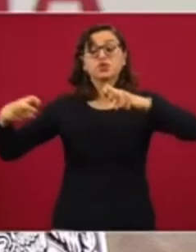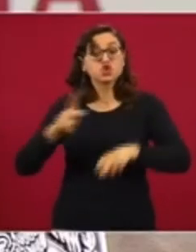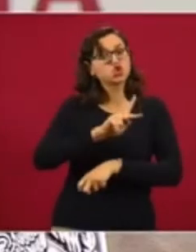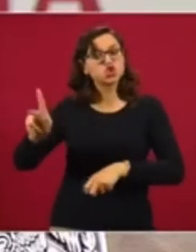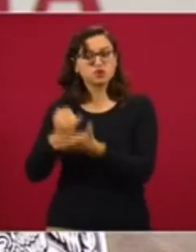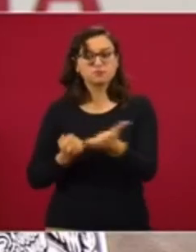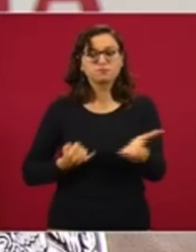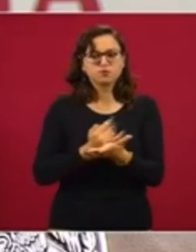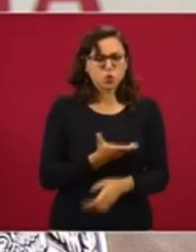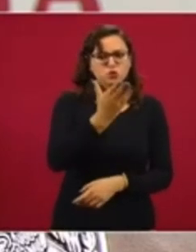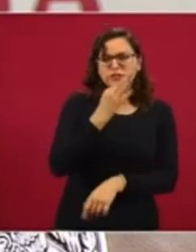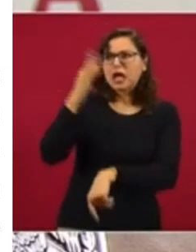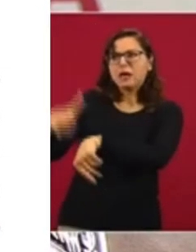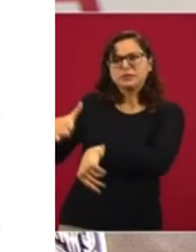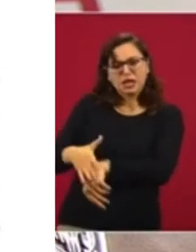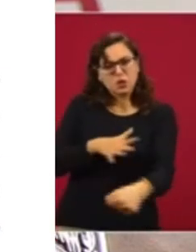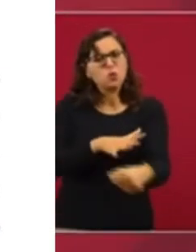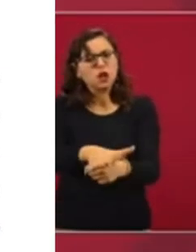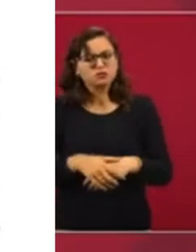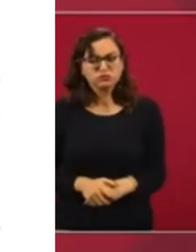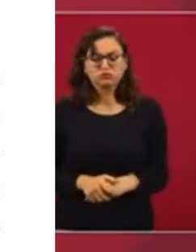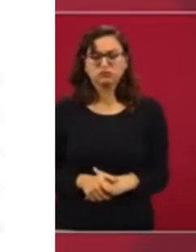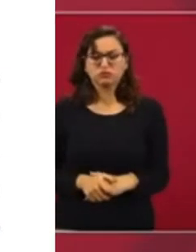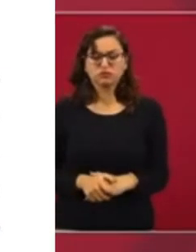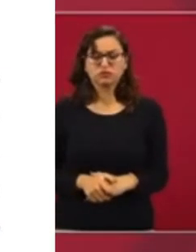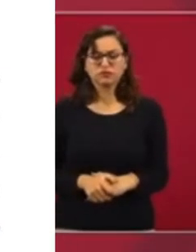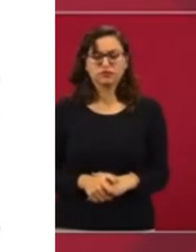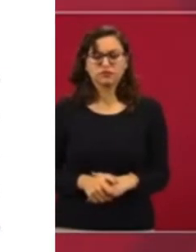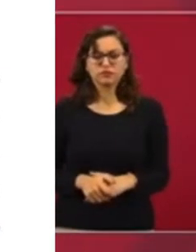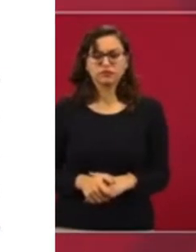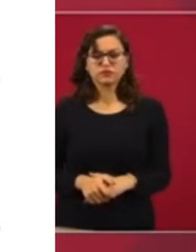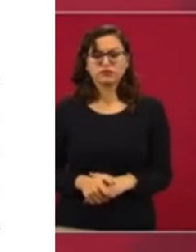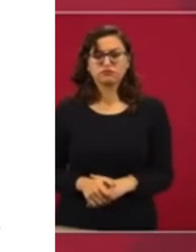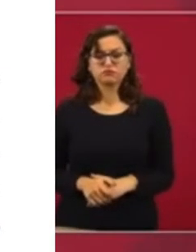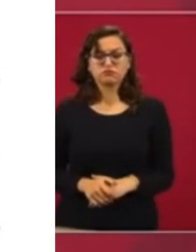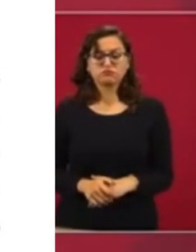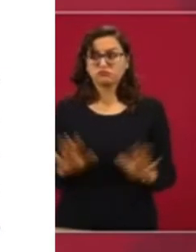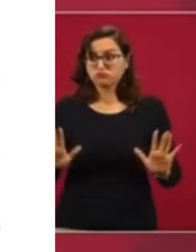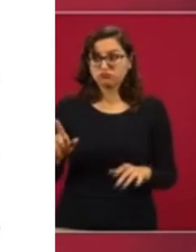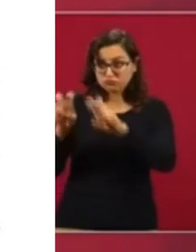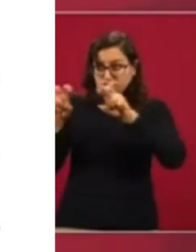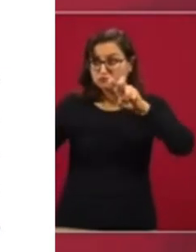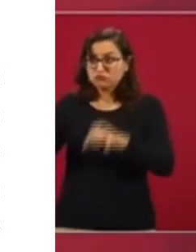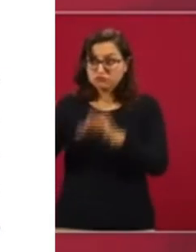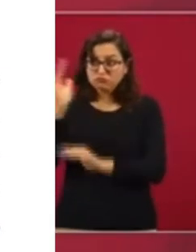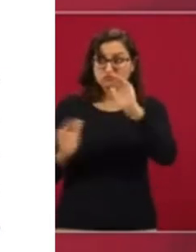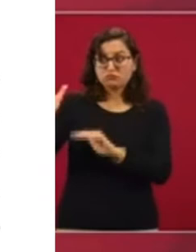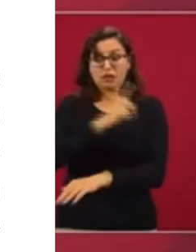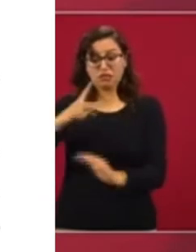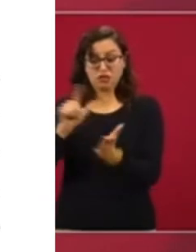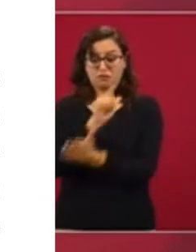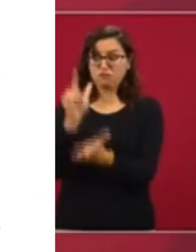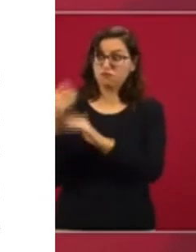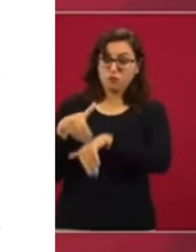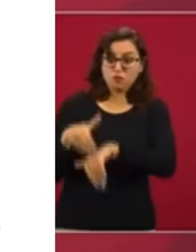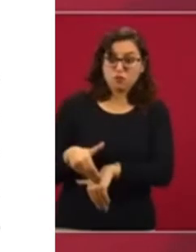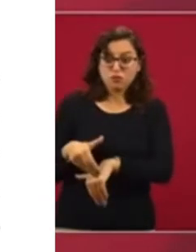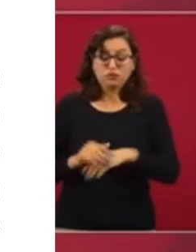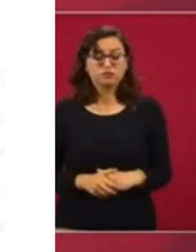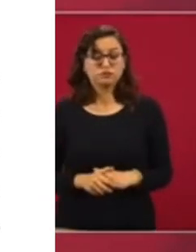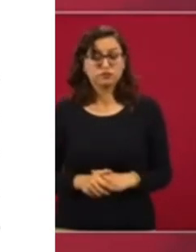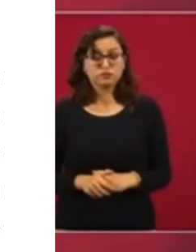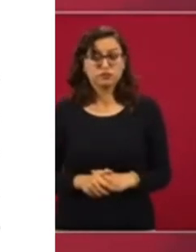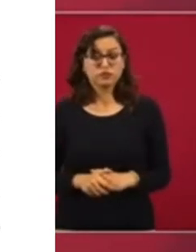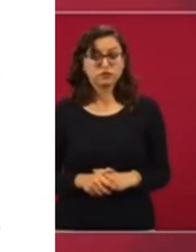resuelva. ¿Qué les diría a los ministros? Pues que actúen con apego estricto a la ley,